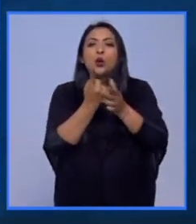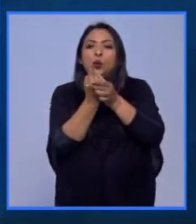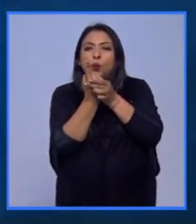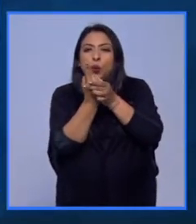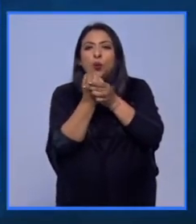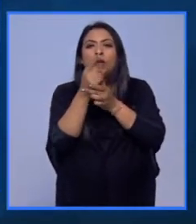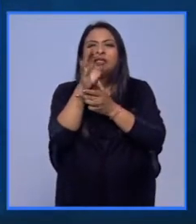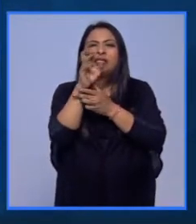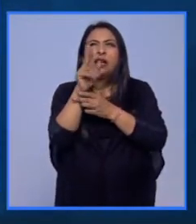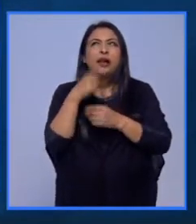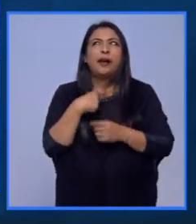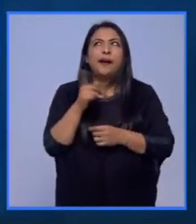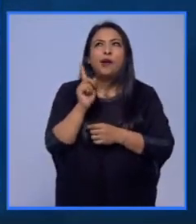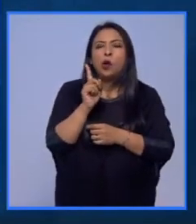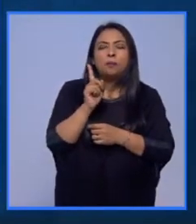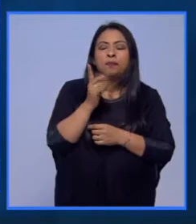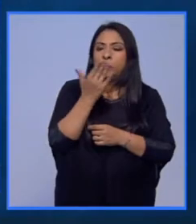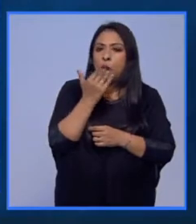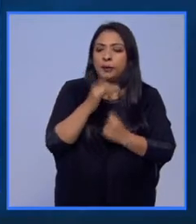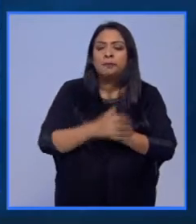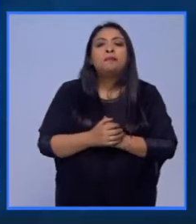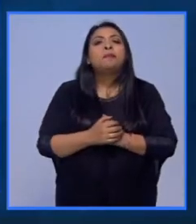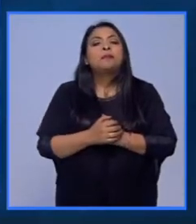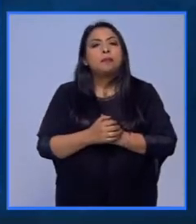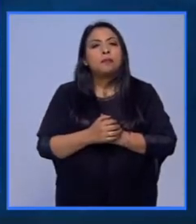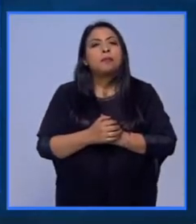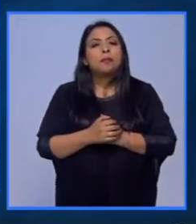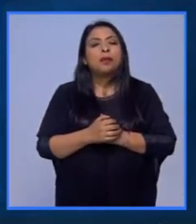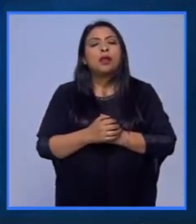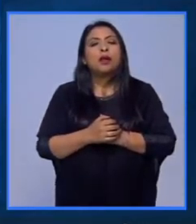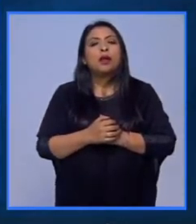no tengo de cera hasta eso,